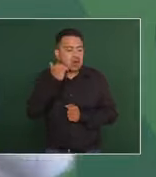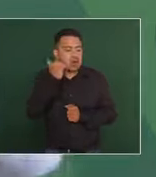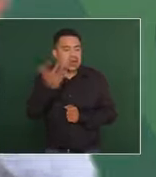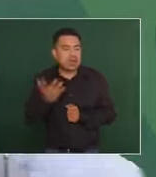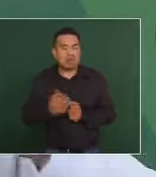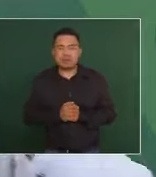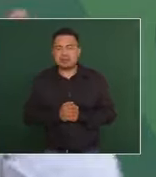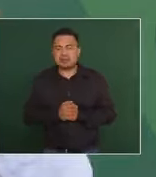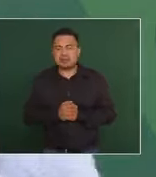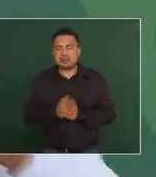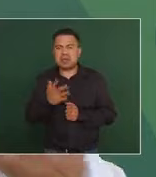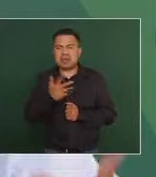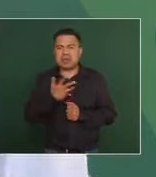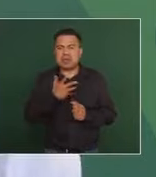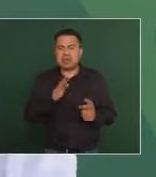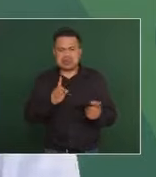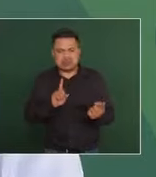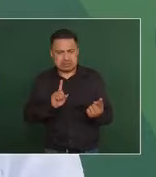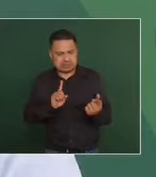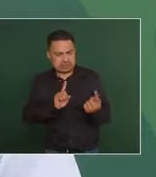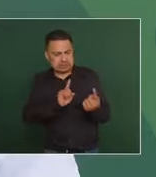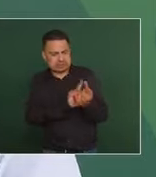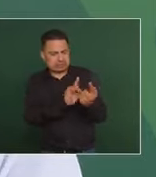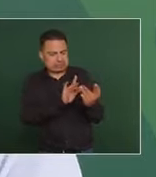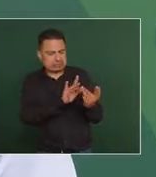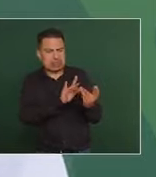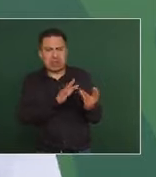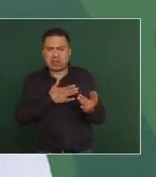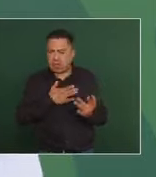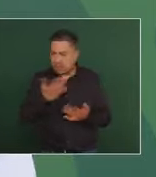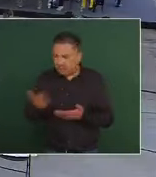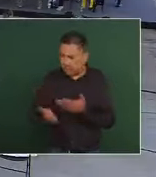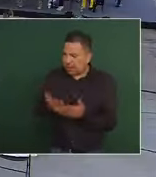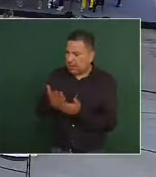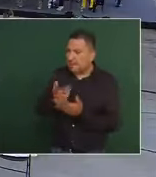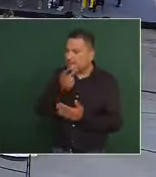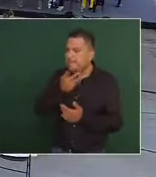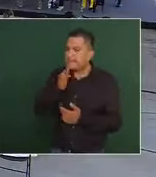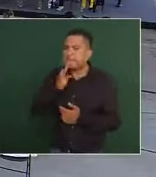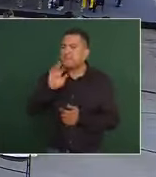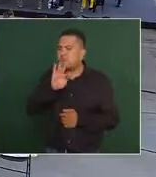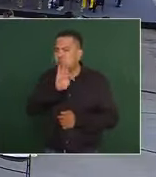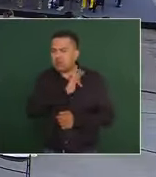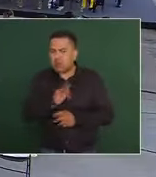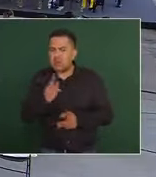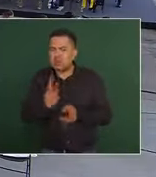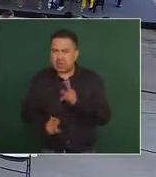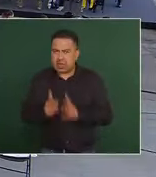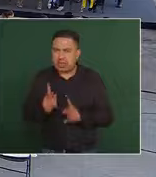que se tenga una relación directa. Yo le he pedido a los padres que podamos hablar